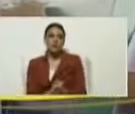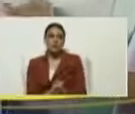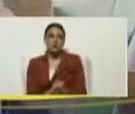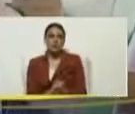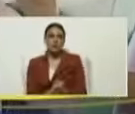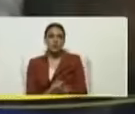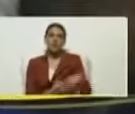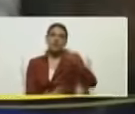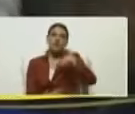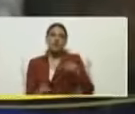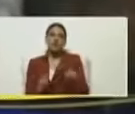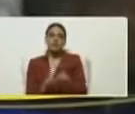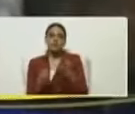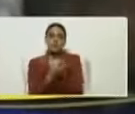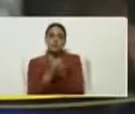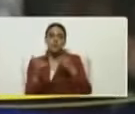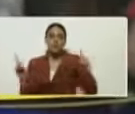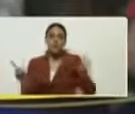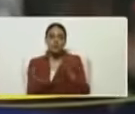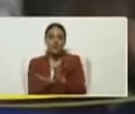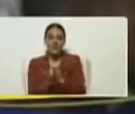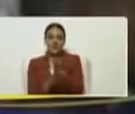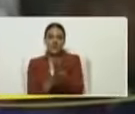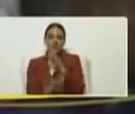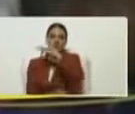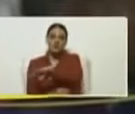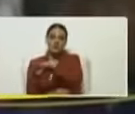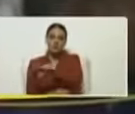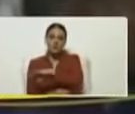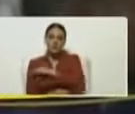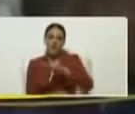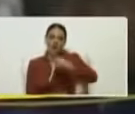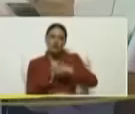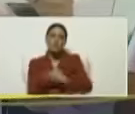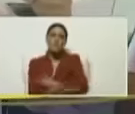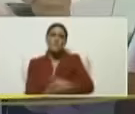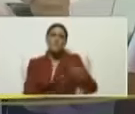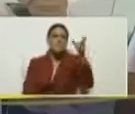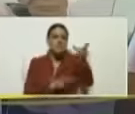Somos la democracia directa y popular. Somos millones.